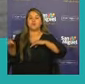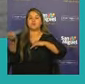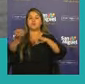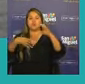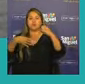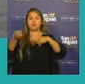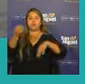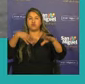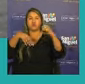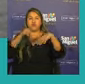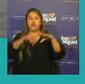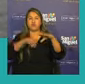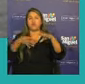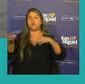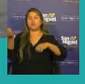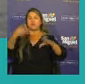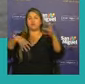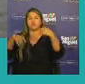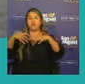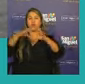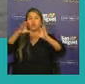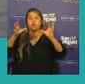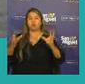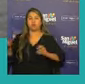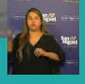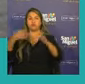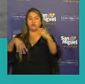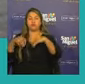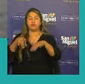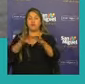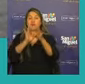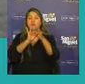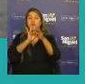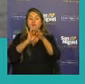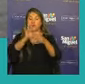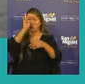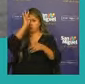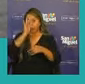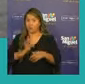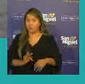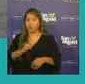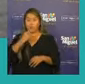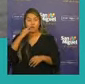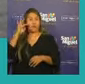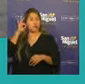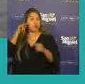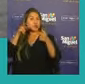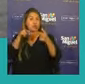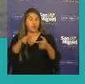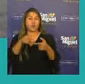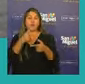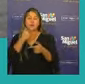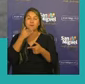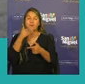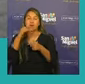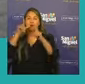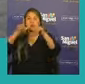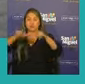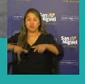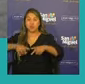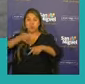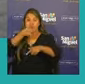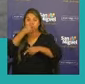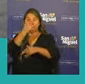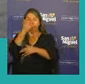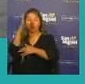una necesidad. Ahí agradecer también a todas las y los funcionarios que, la de la Dirección de Medio Ambiente que